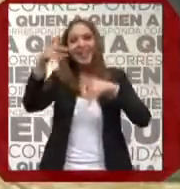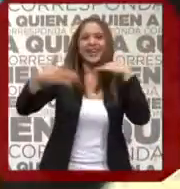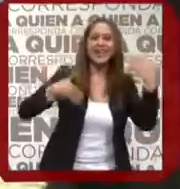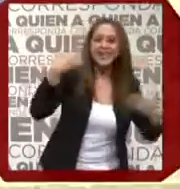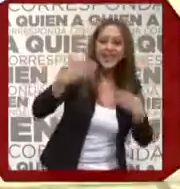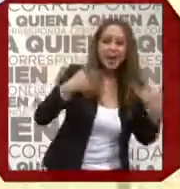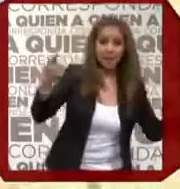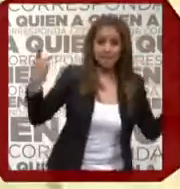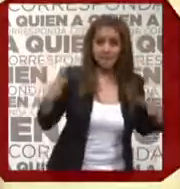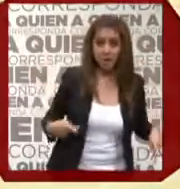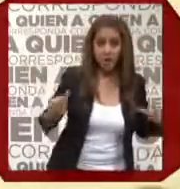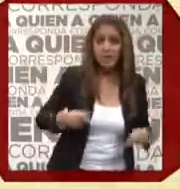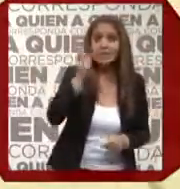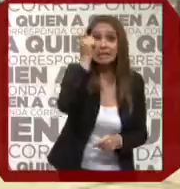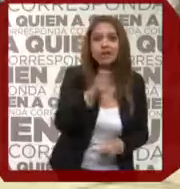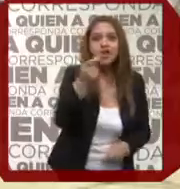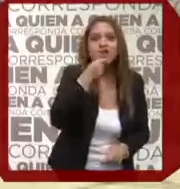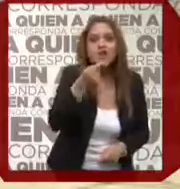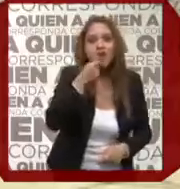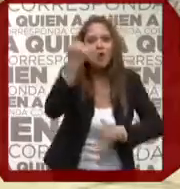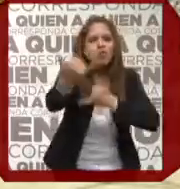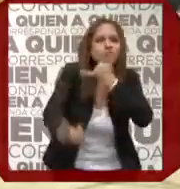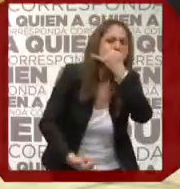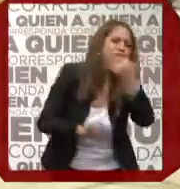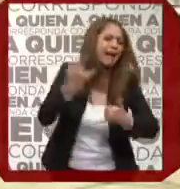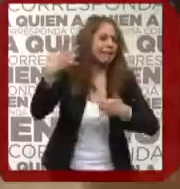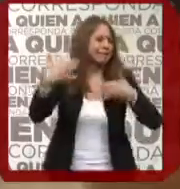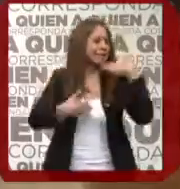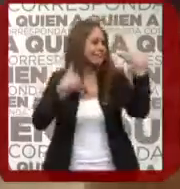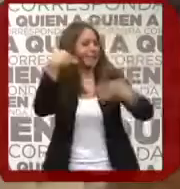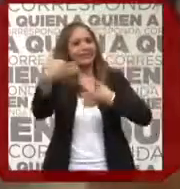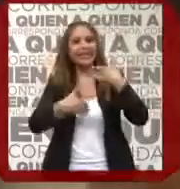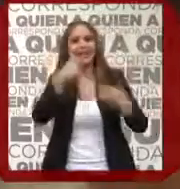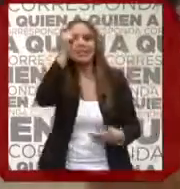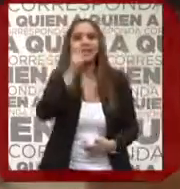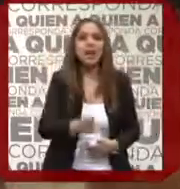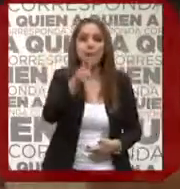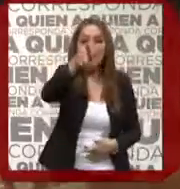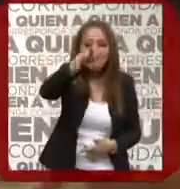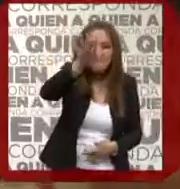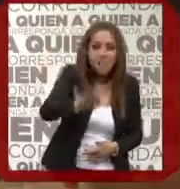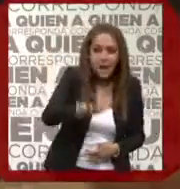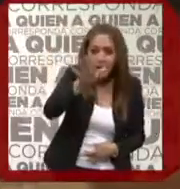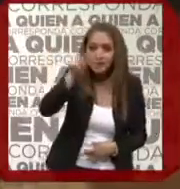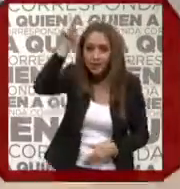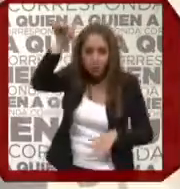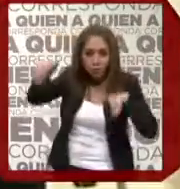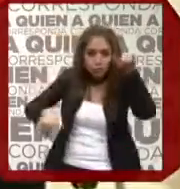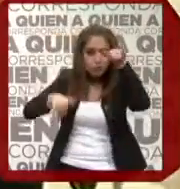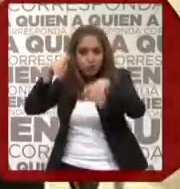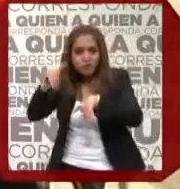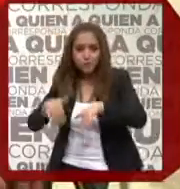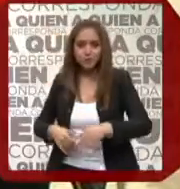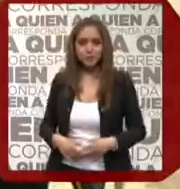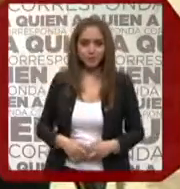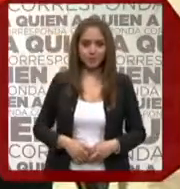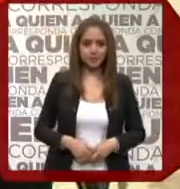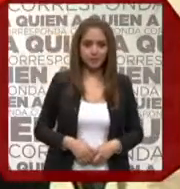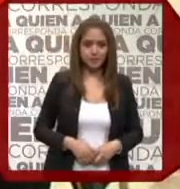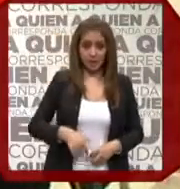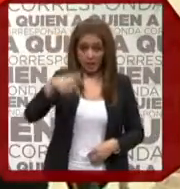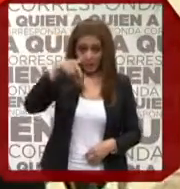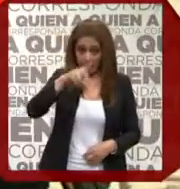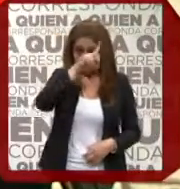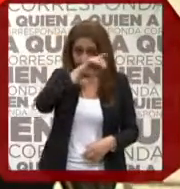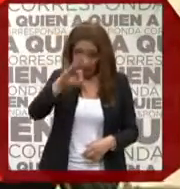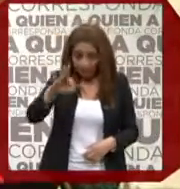más animados eran todos los chavitos, que se divertían de lo lindo como si estuvieran en cualquier balneario. Hay muchas cosas que hacer dentro del